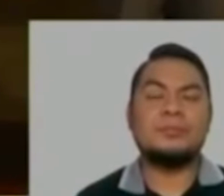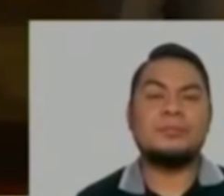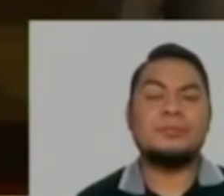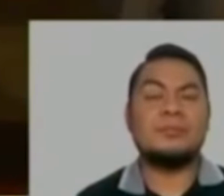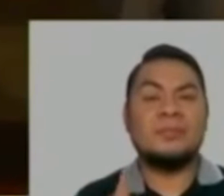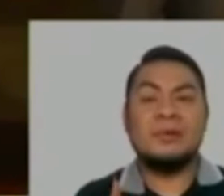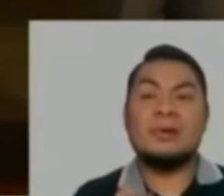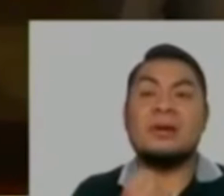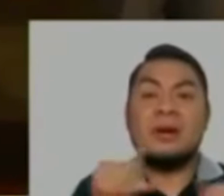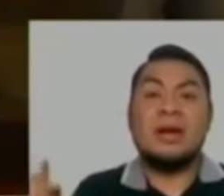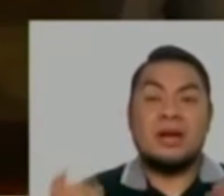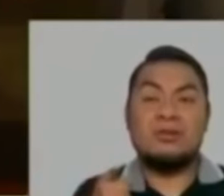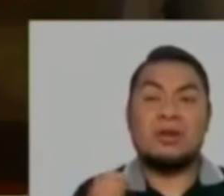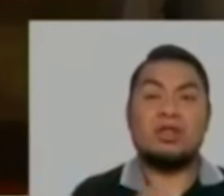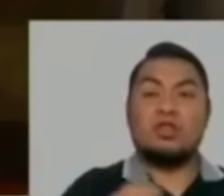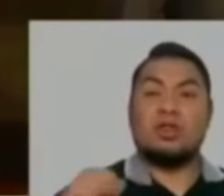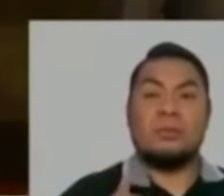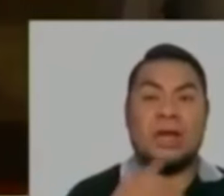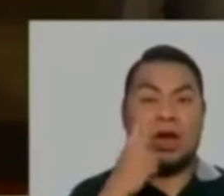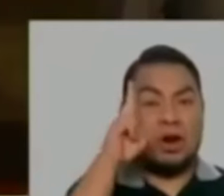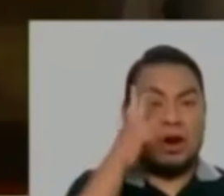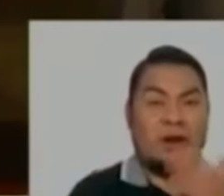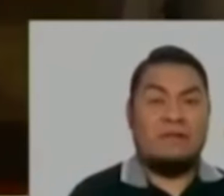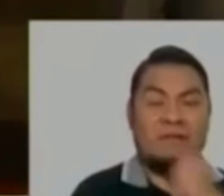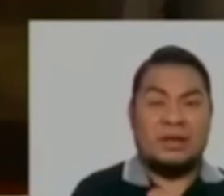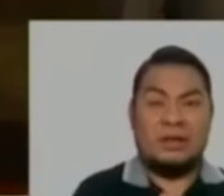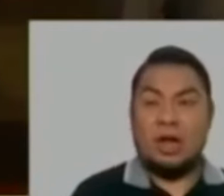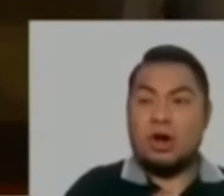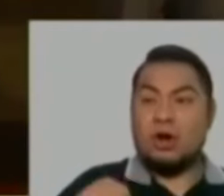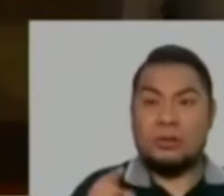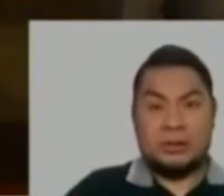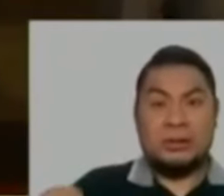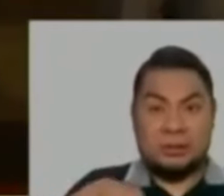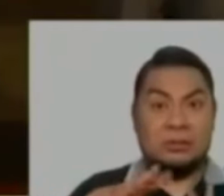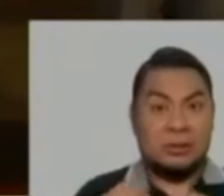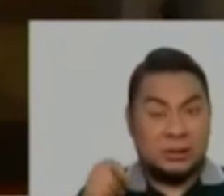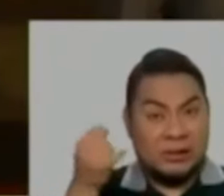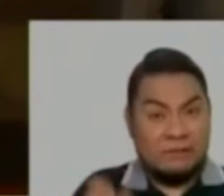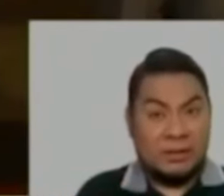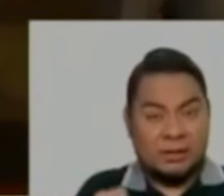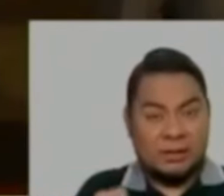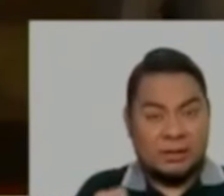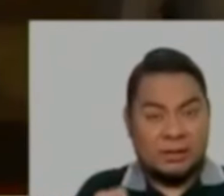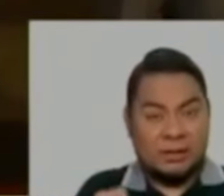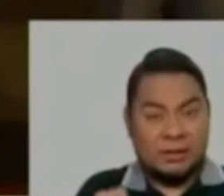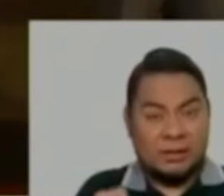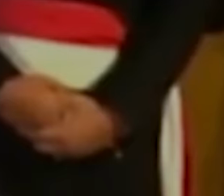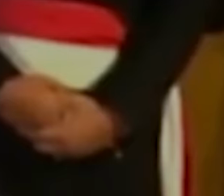si algunos traicionaron mi confianza, que sea la justicia quienes se encarguen de ellos.